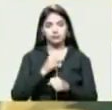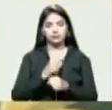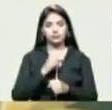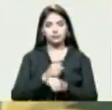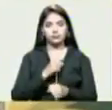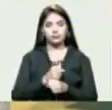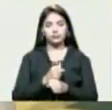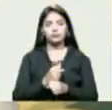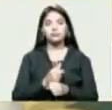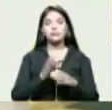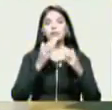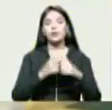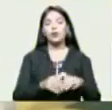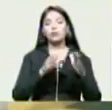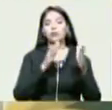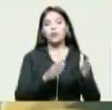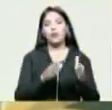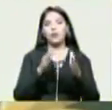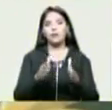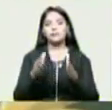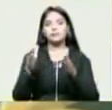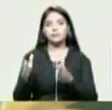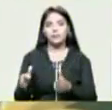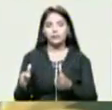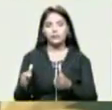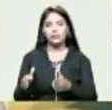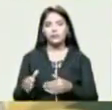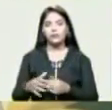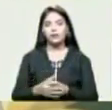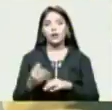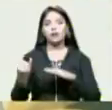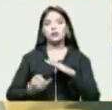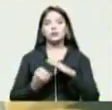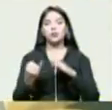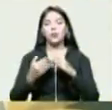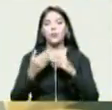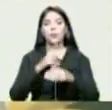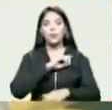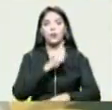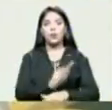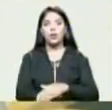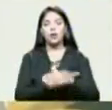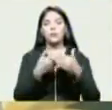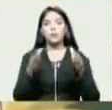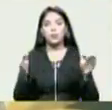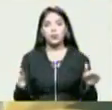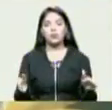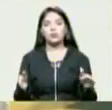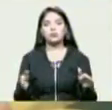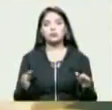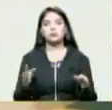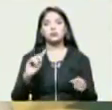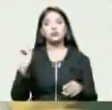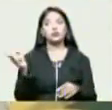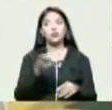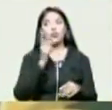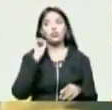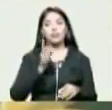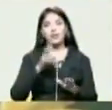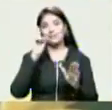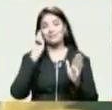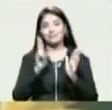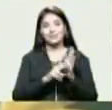y organización de los órganos del poder público, y eso es de cumplimiento